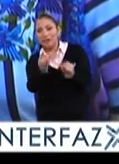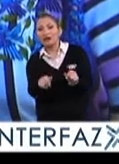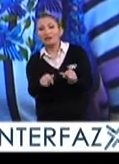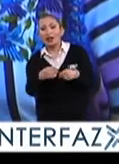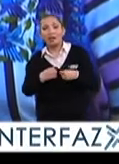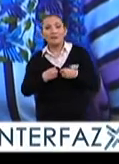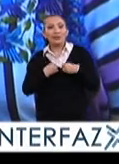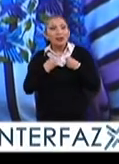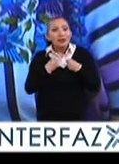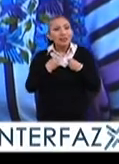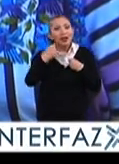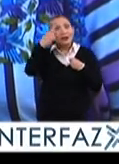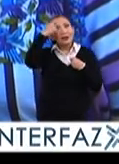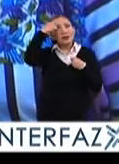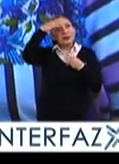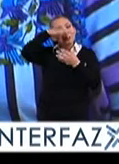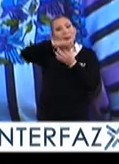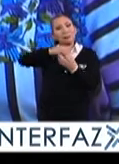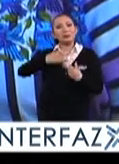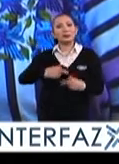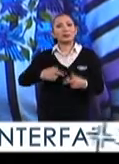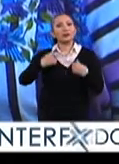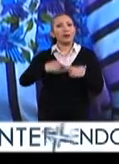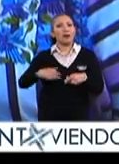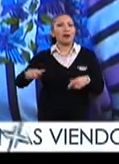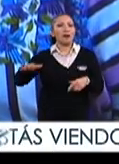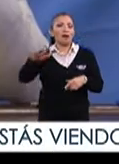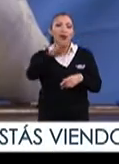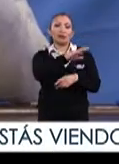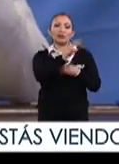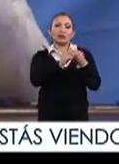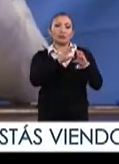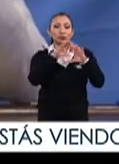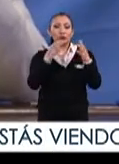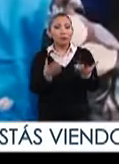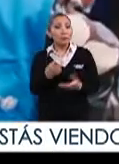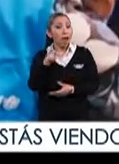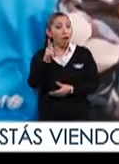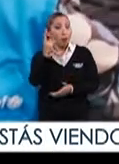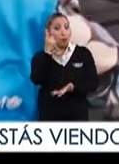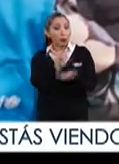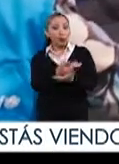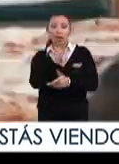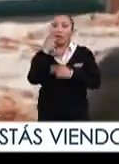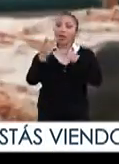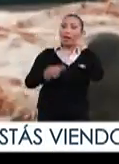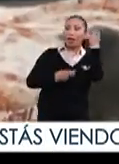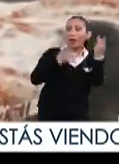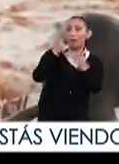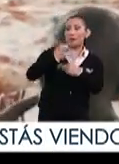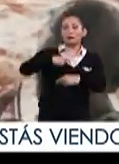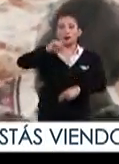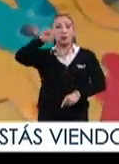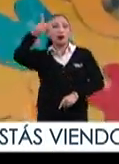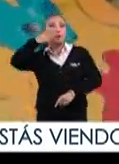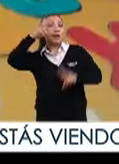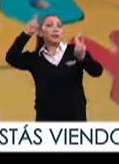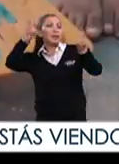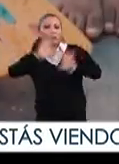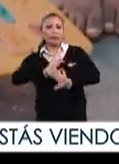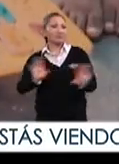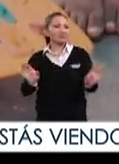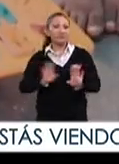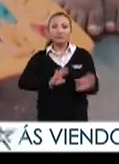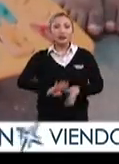la vida y en las mentes de la población global, pero no solo una teoría de especialistas.